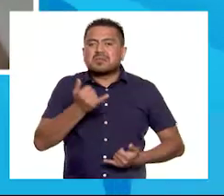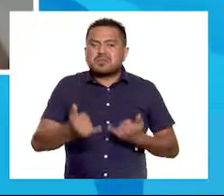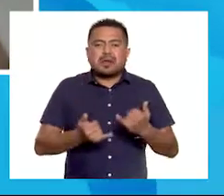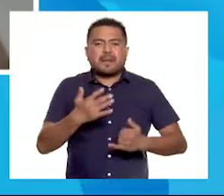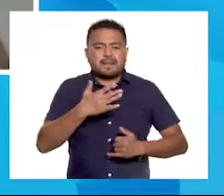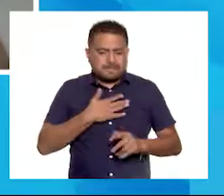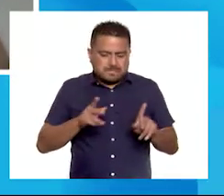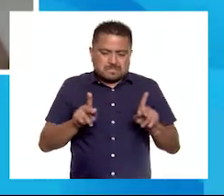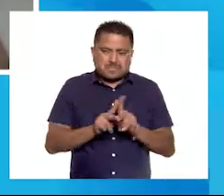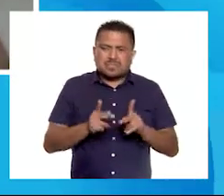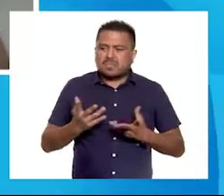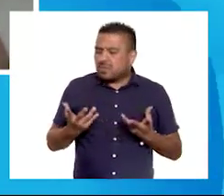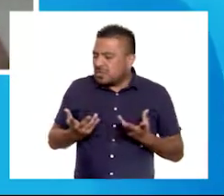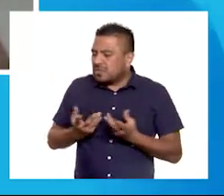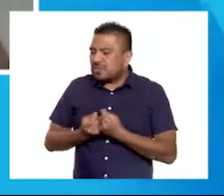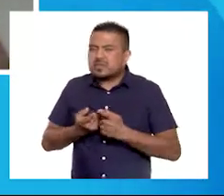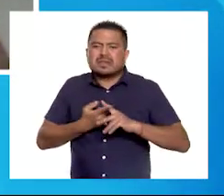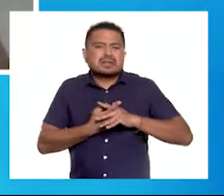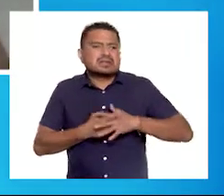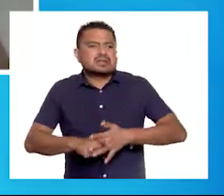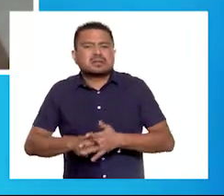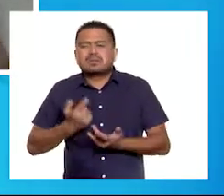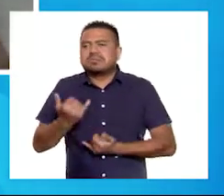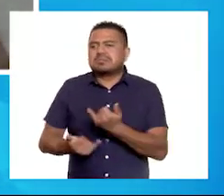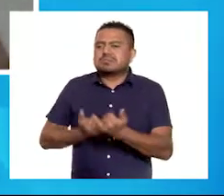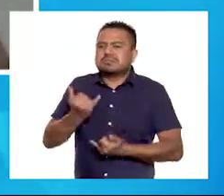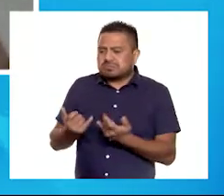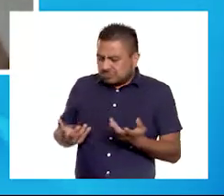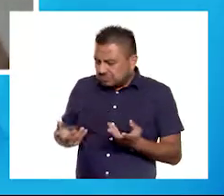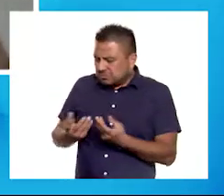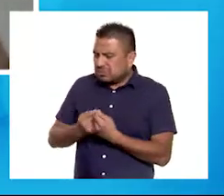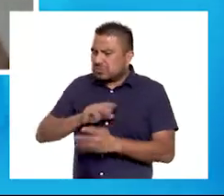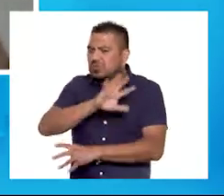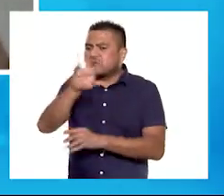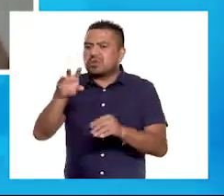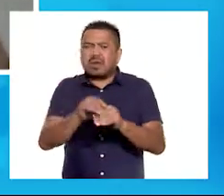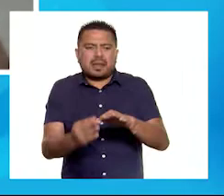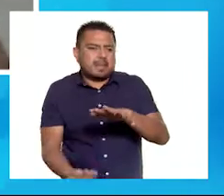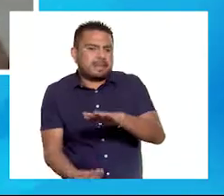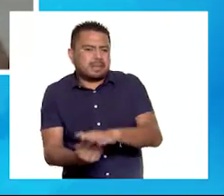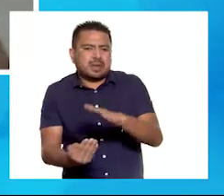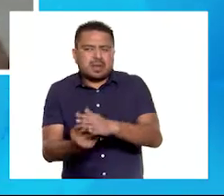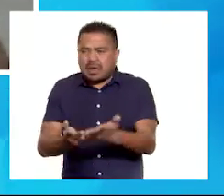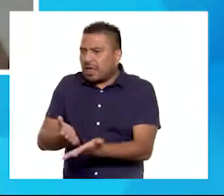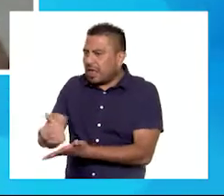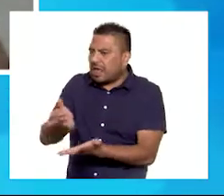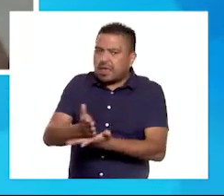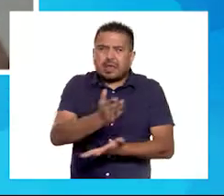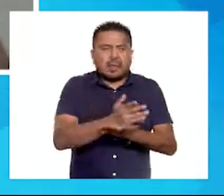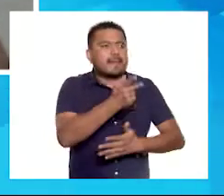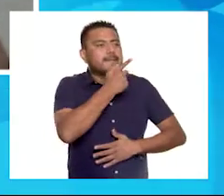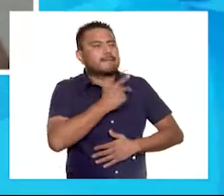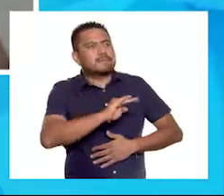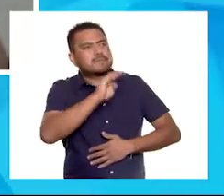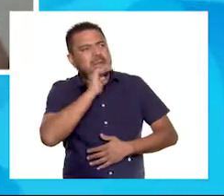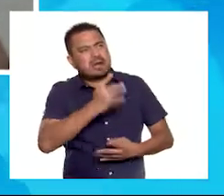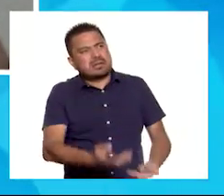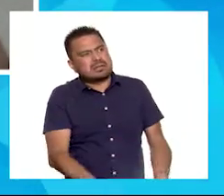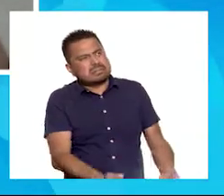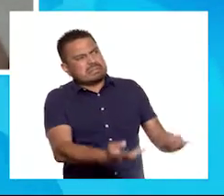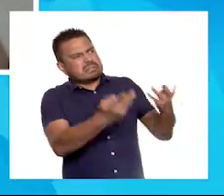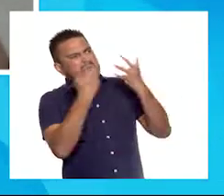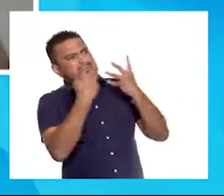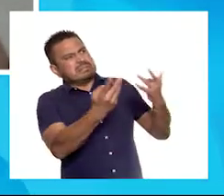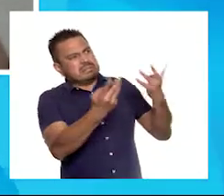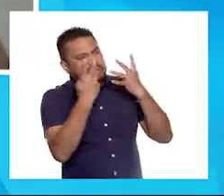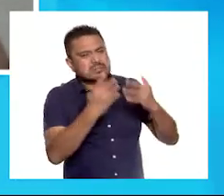Entonces mis primos y yo empezamos a jugar en todas las mesas. Y nuestros papás nos llamaron la